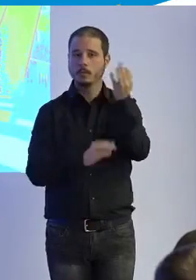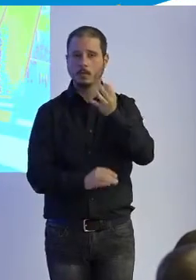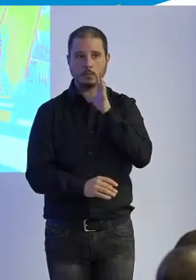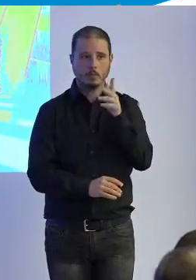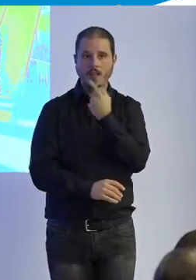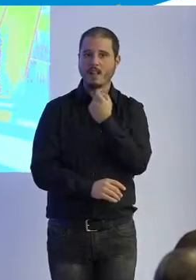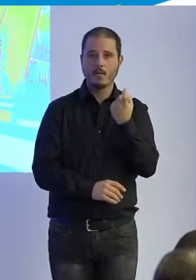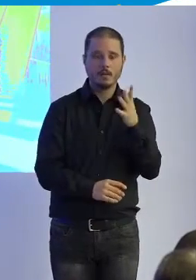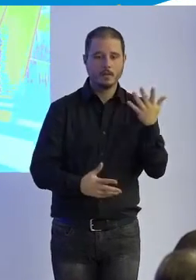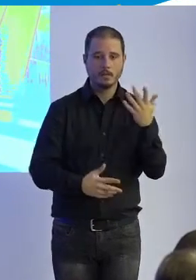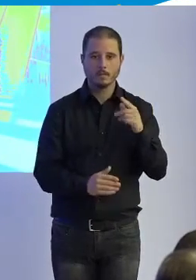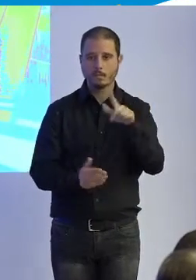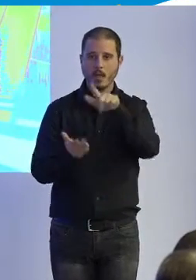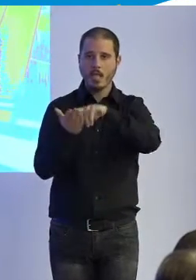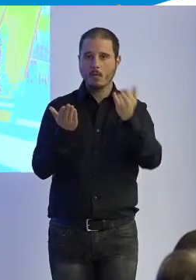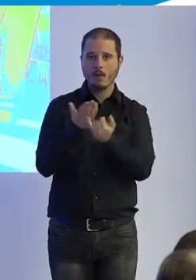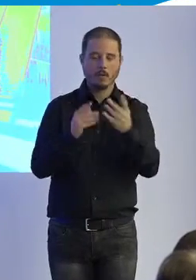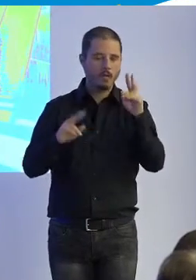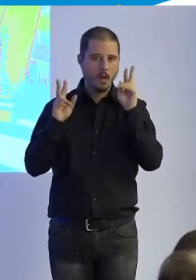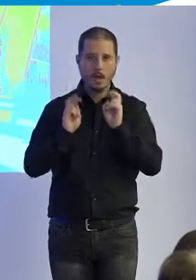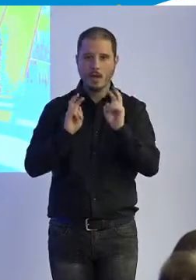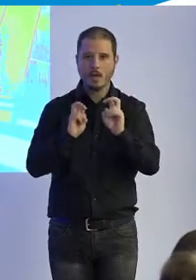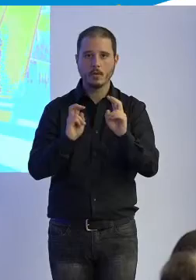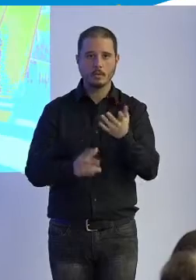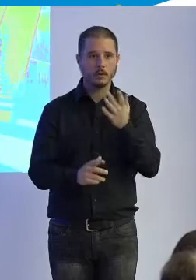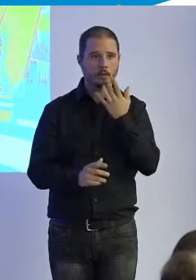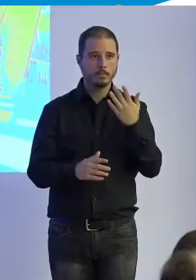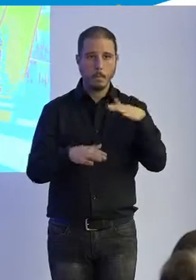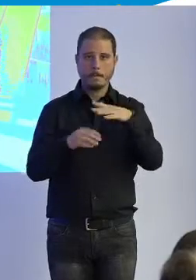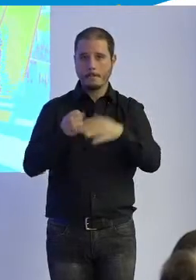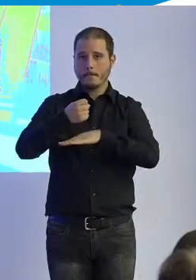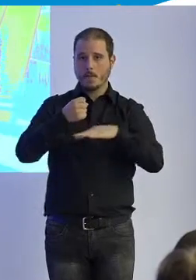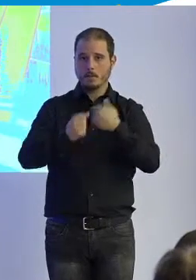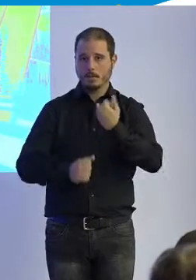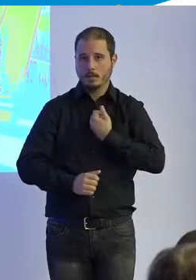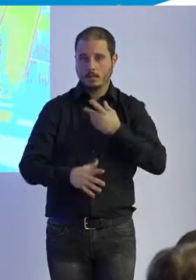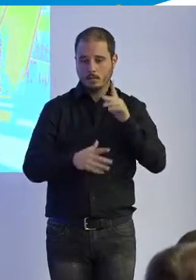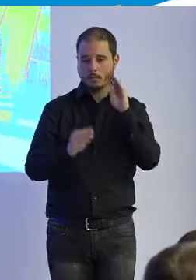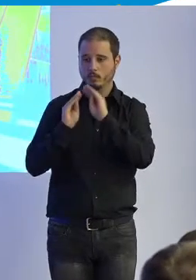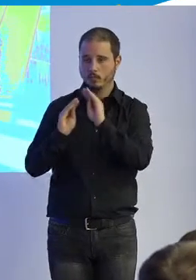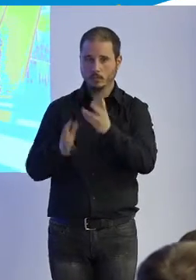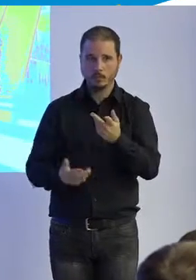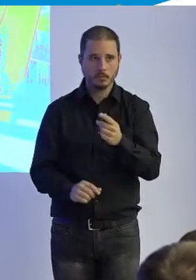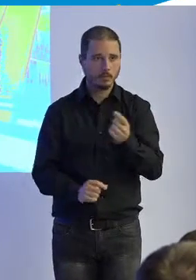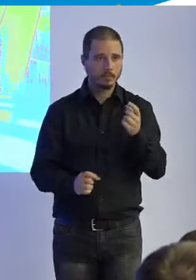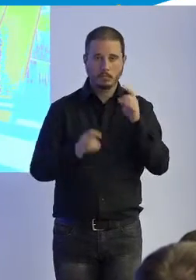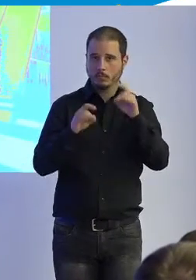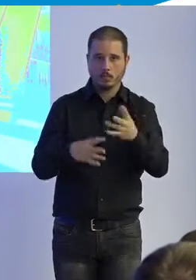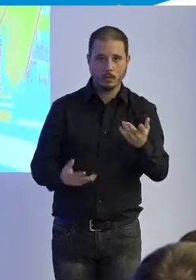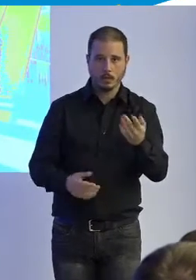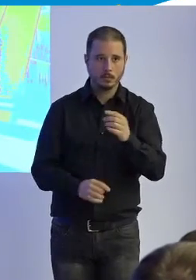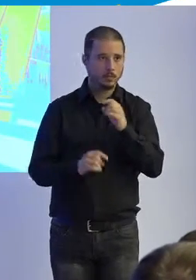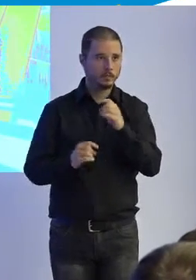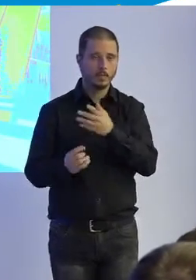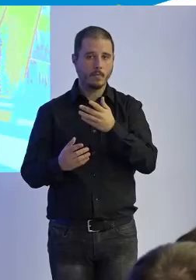nuevo, pero ya tienen los fundamentos. Entonces, ¿qué va a hacer falta más gente? Es como lo que está pasando con Big Data.